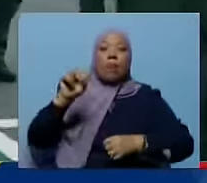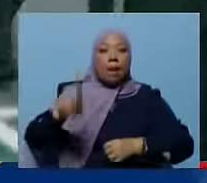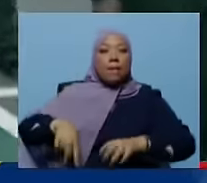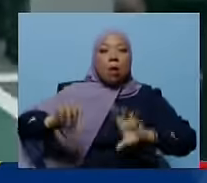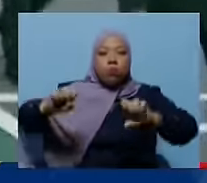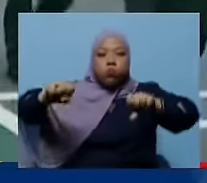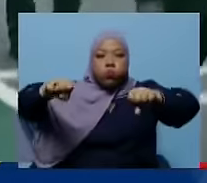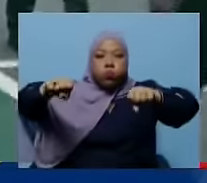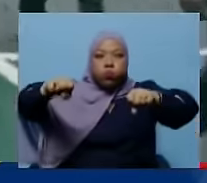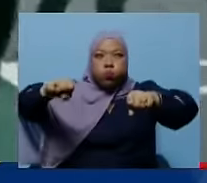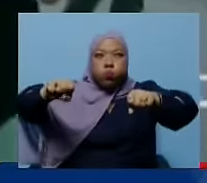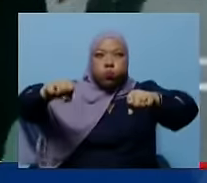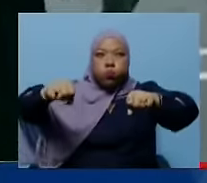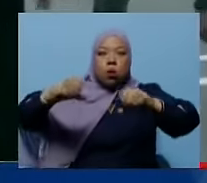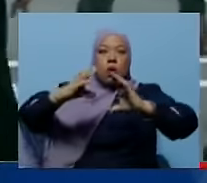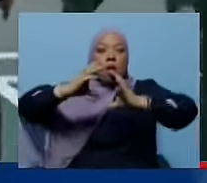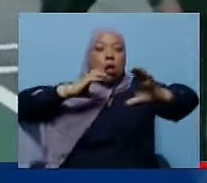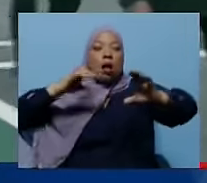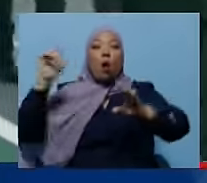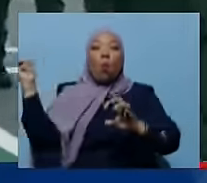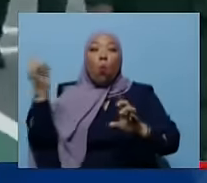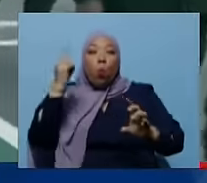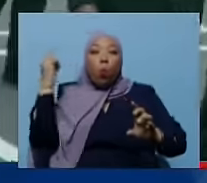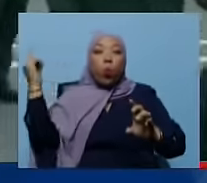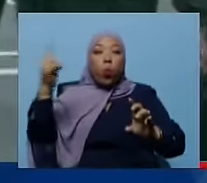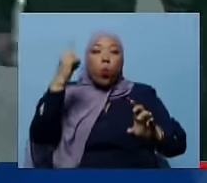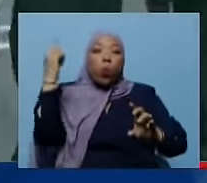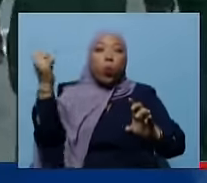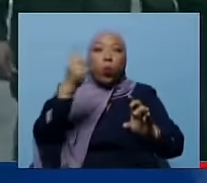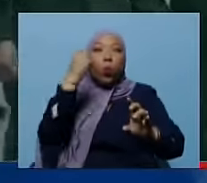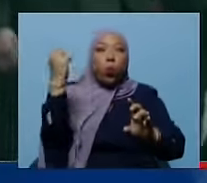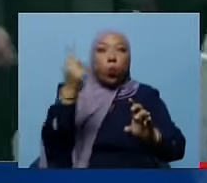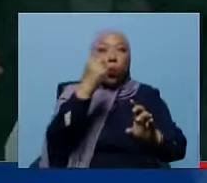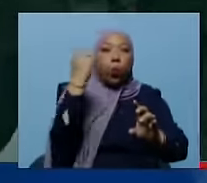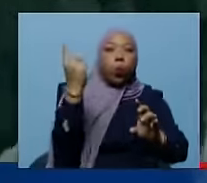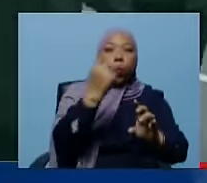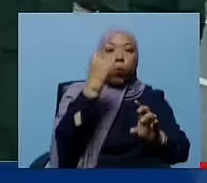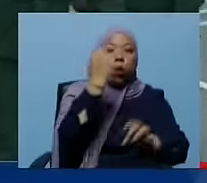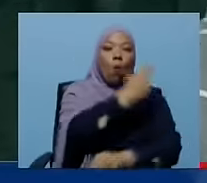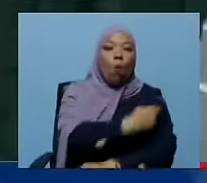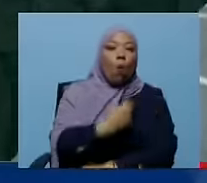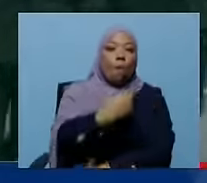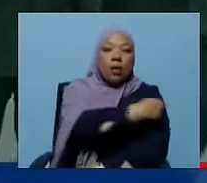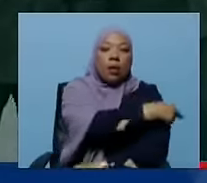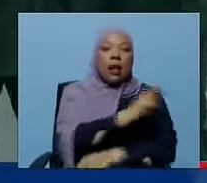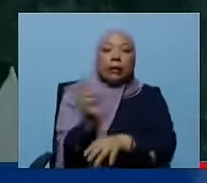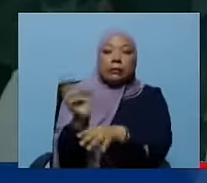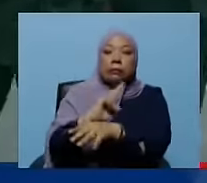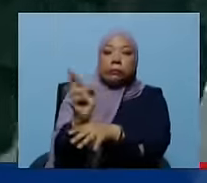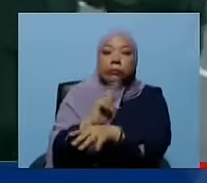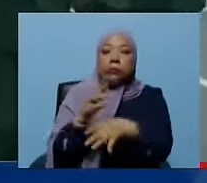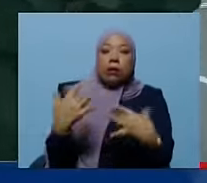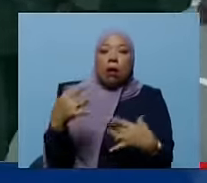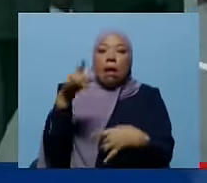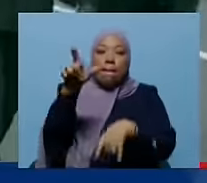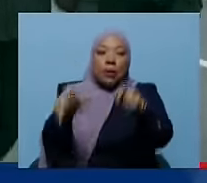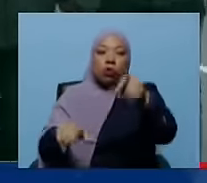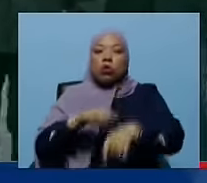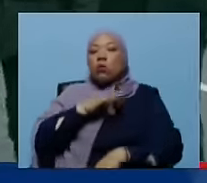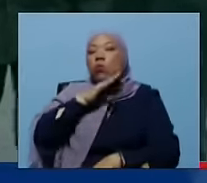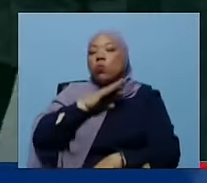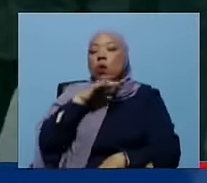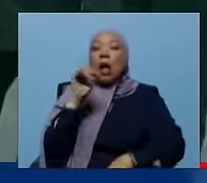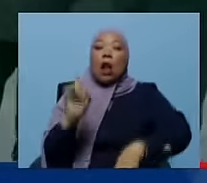también camionetas, ambulancias que van a estar destinadas, presidente, a las vías expresas, ¿no? Con la cantidad de